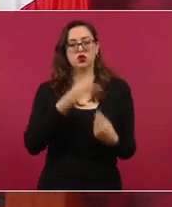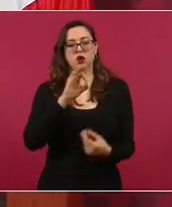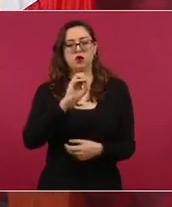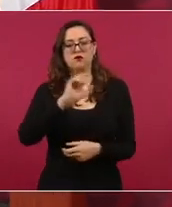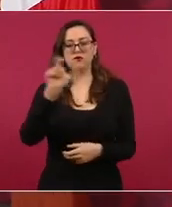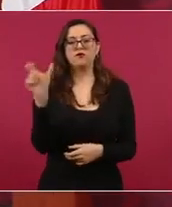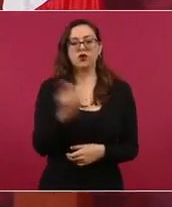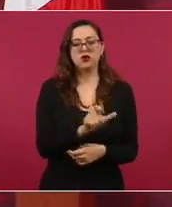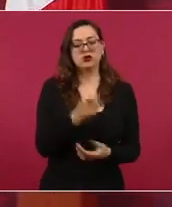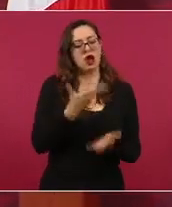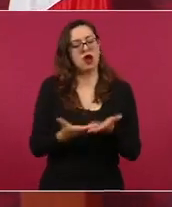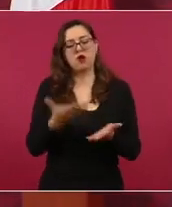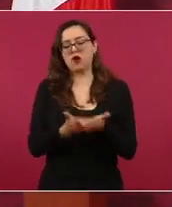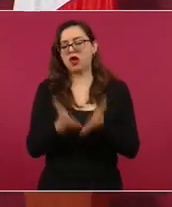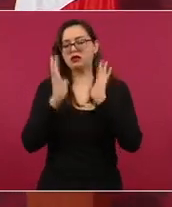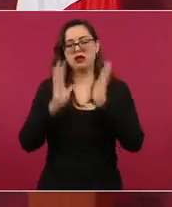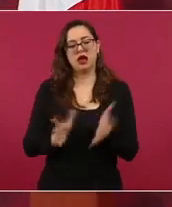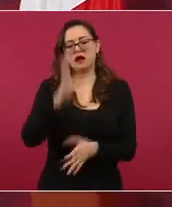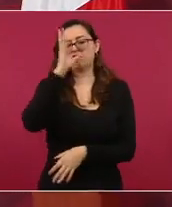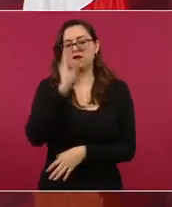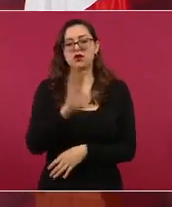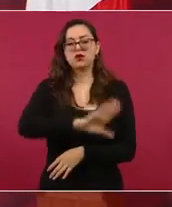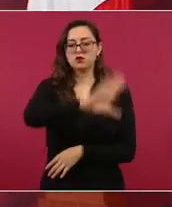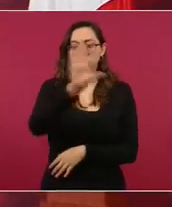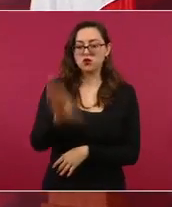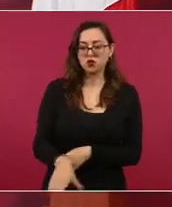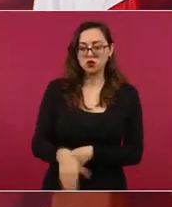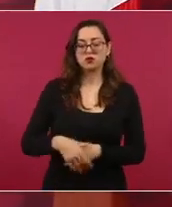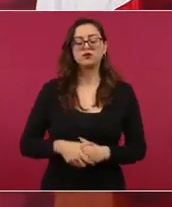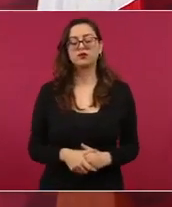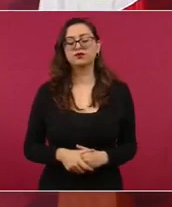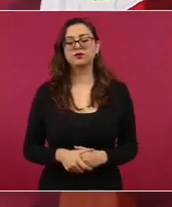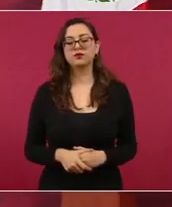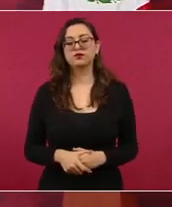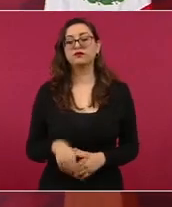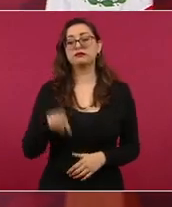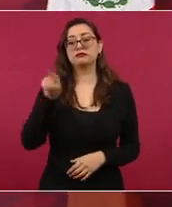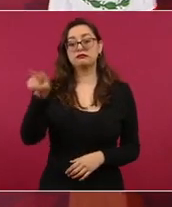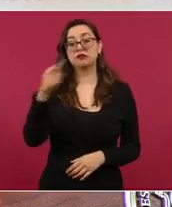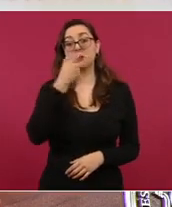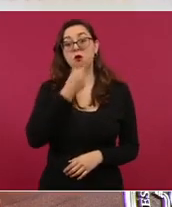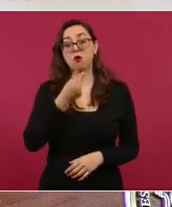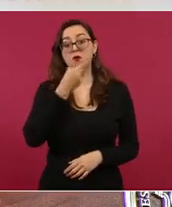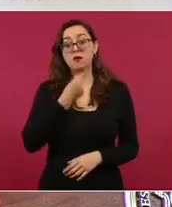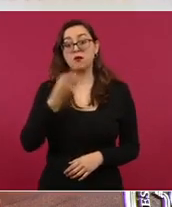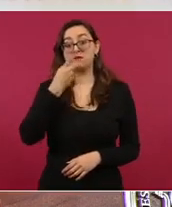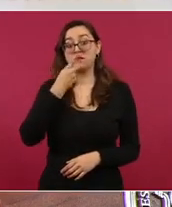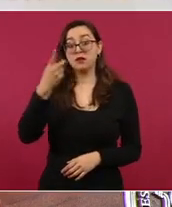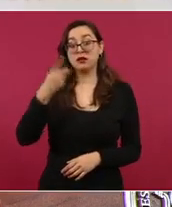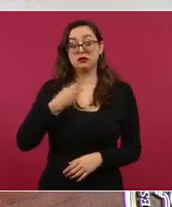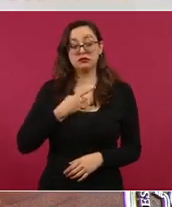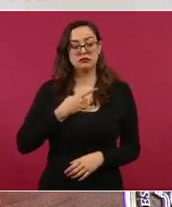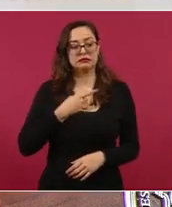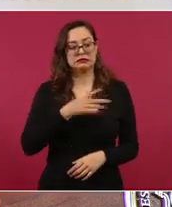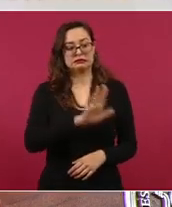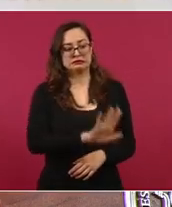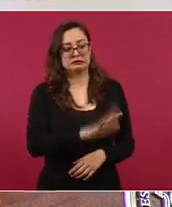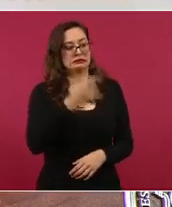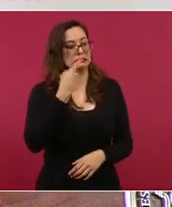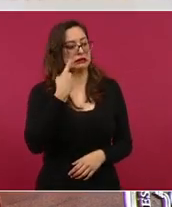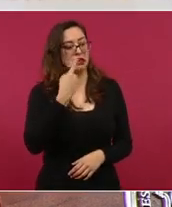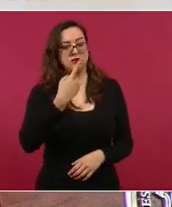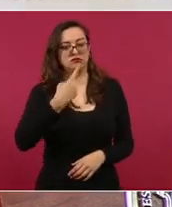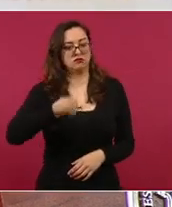secretario de la Defensa, me contó que le dijo: nosotros no vamos a salir a la calle a